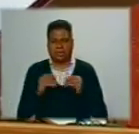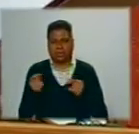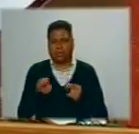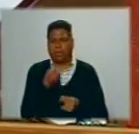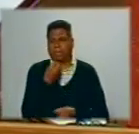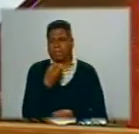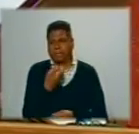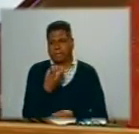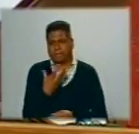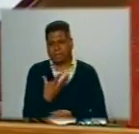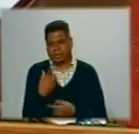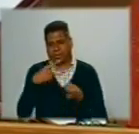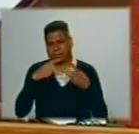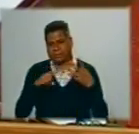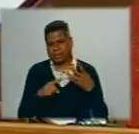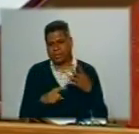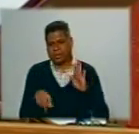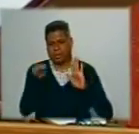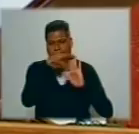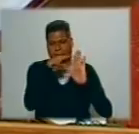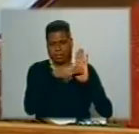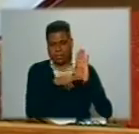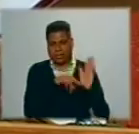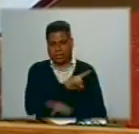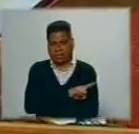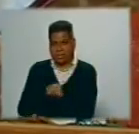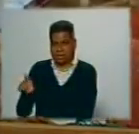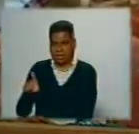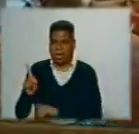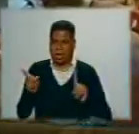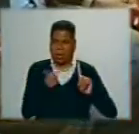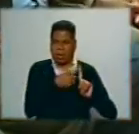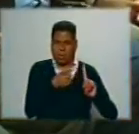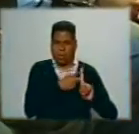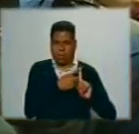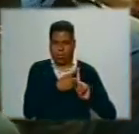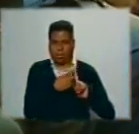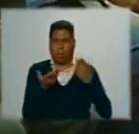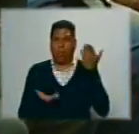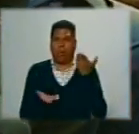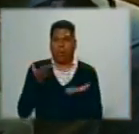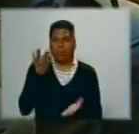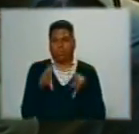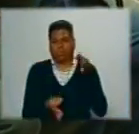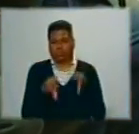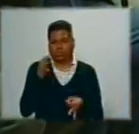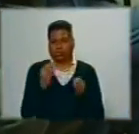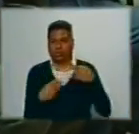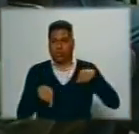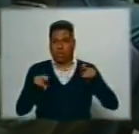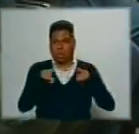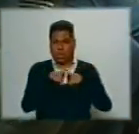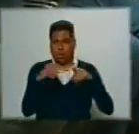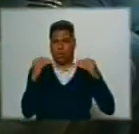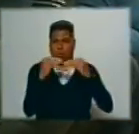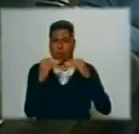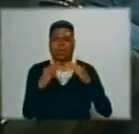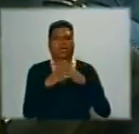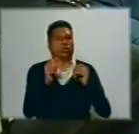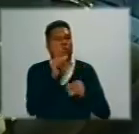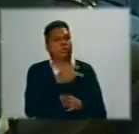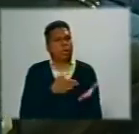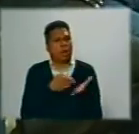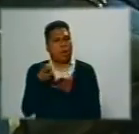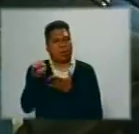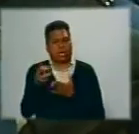servicios, tienen los siguientes deberes. 1. Trato justo y equitativo. Deben tratar de manera justa y honesta a las personas de